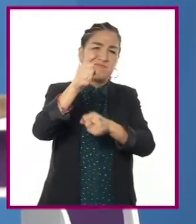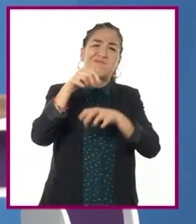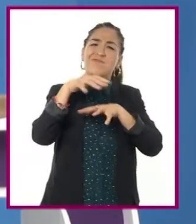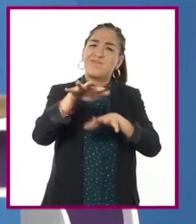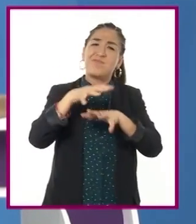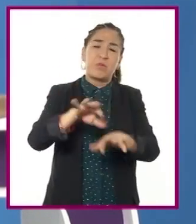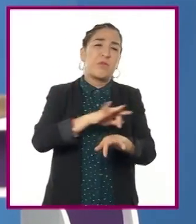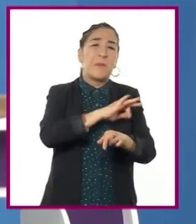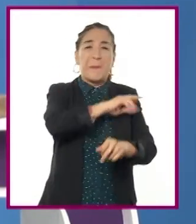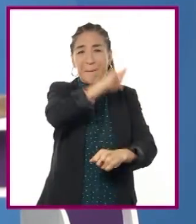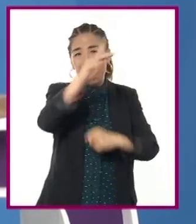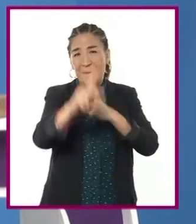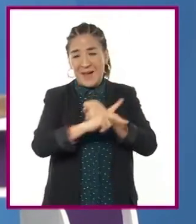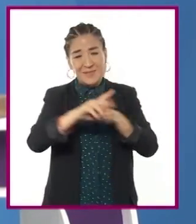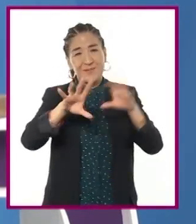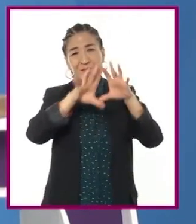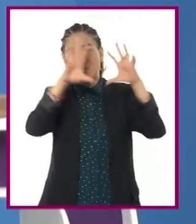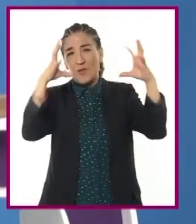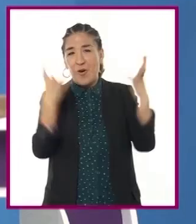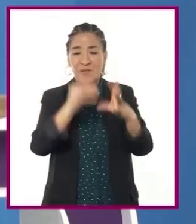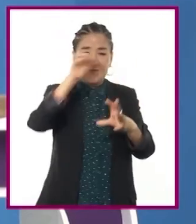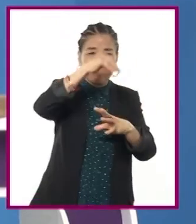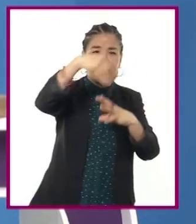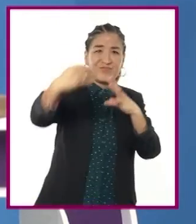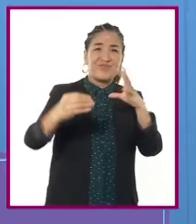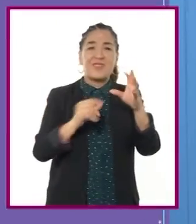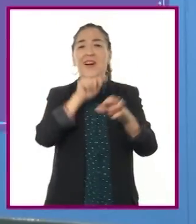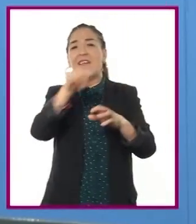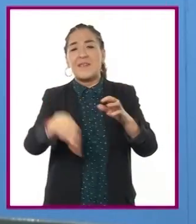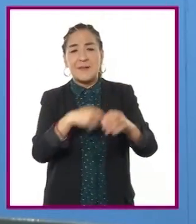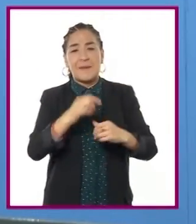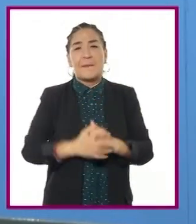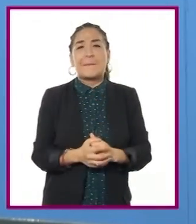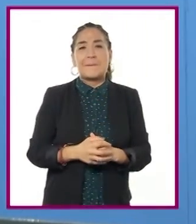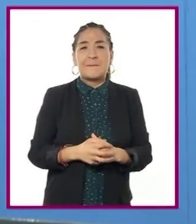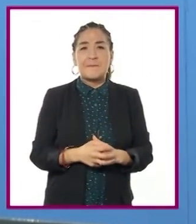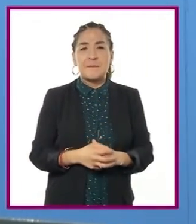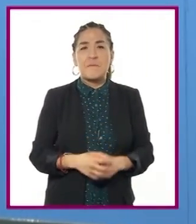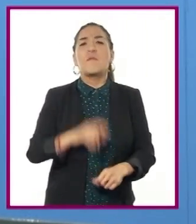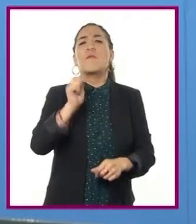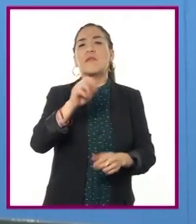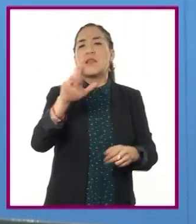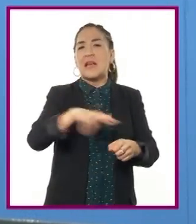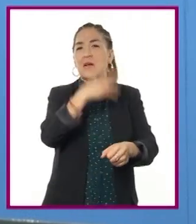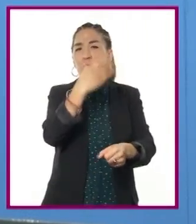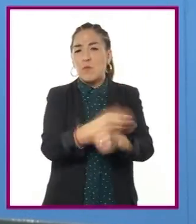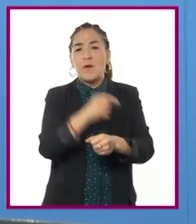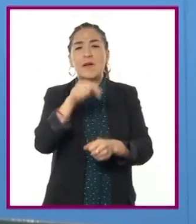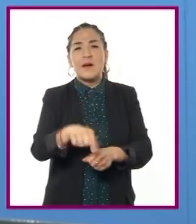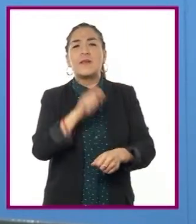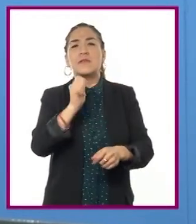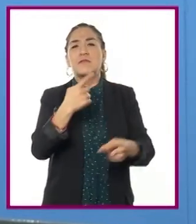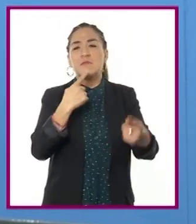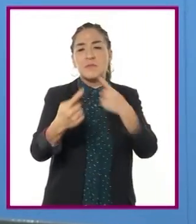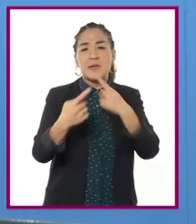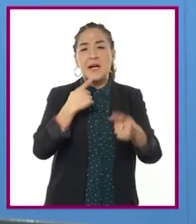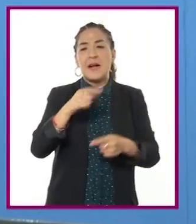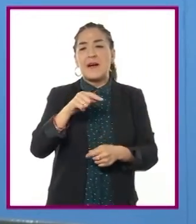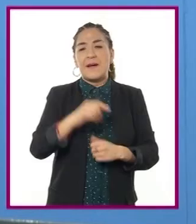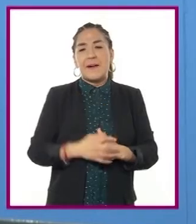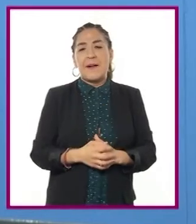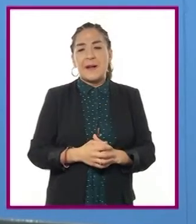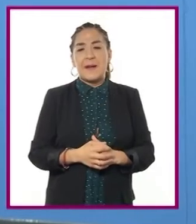todo el país. Rusia encabezó la resistencia. Las repúblicas bálticas, Estonia, Letonia